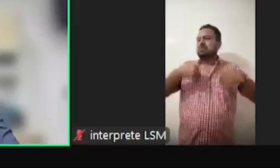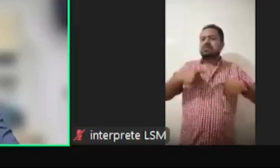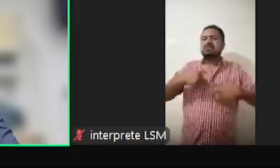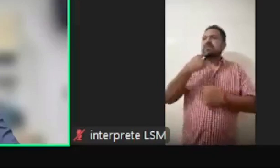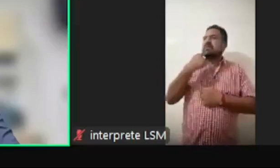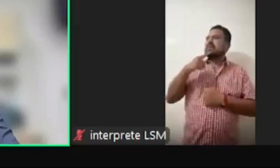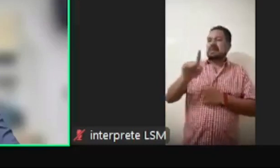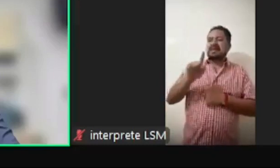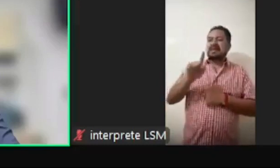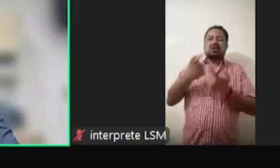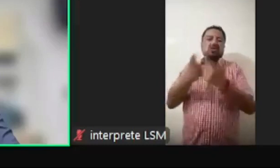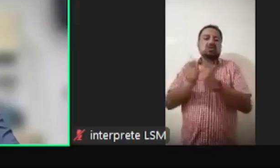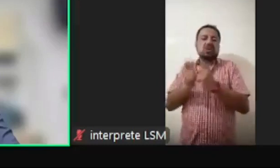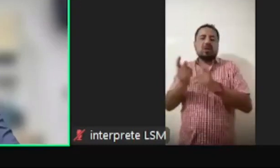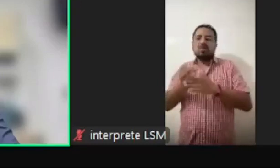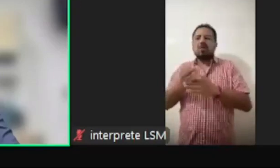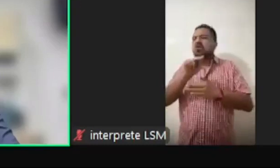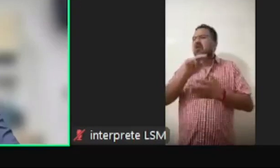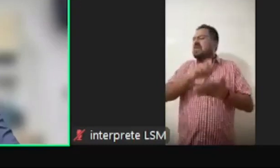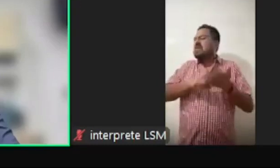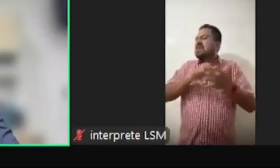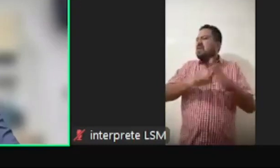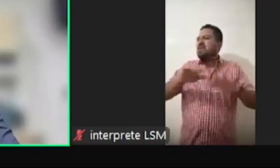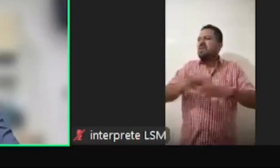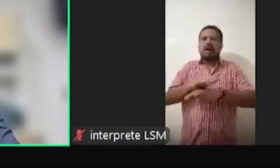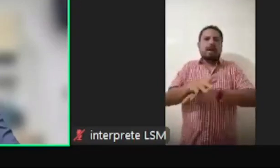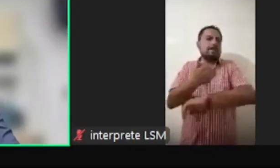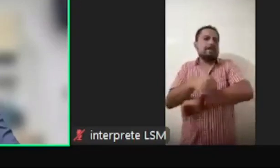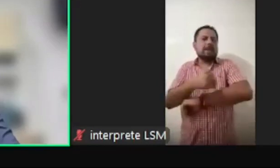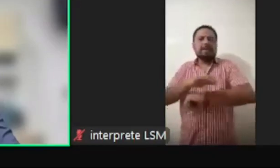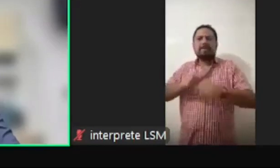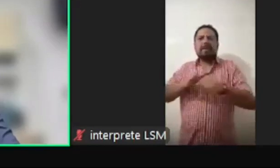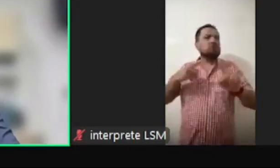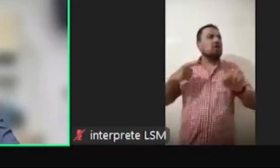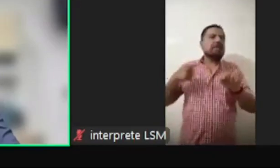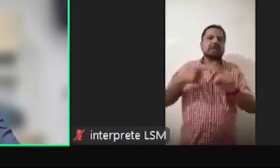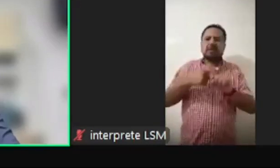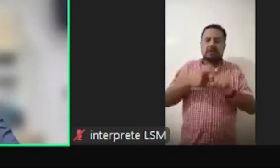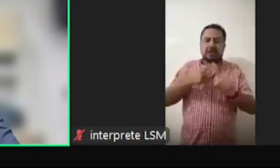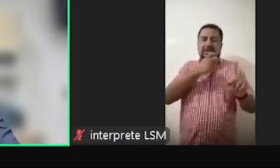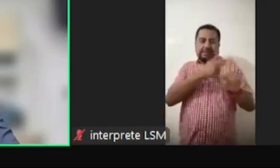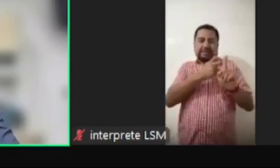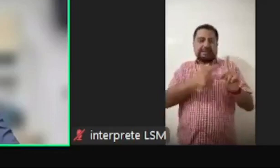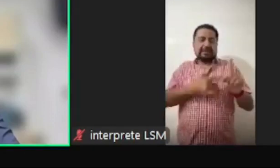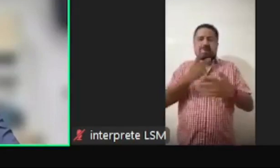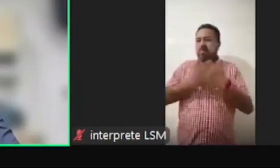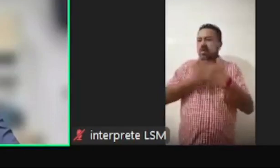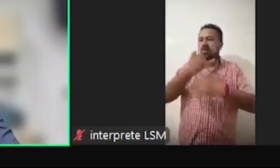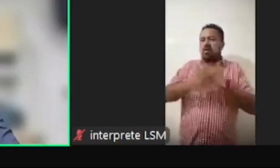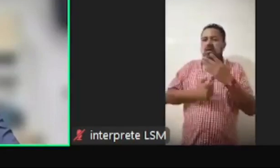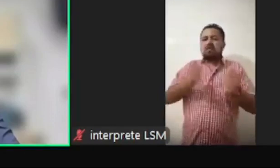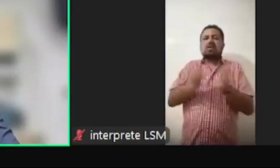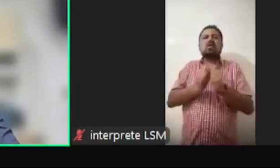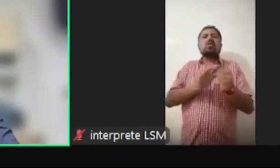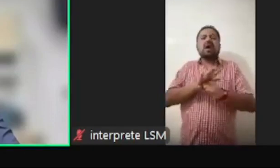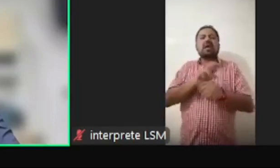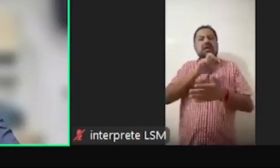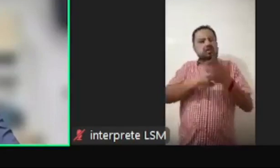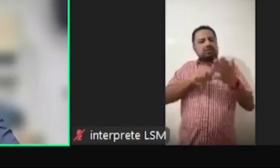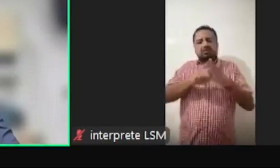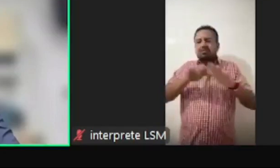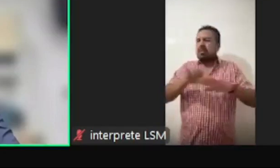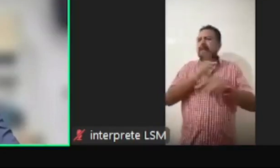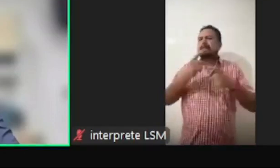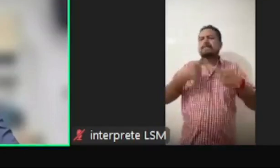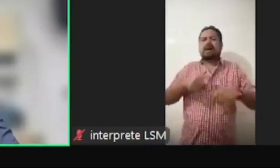partido, no se actualizan los elementos temporal y objetivo. En ese tenor, en el proyecto se razona que se actualiza el elemento personal porque